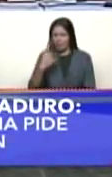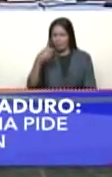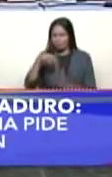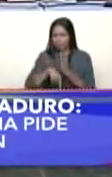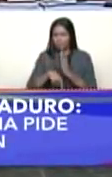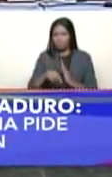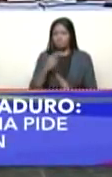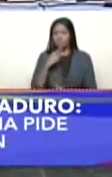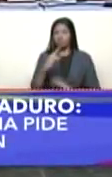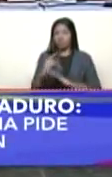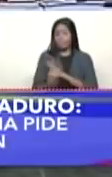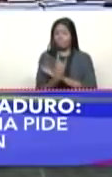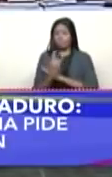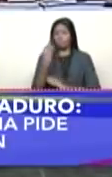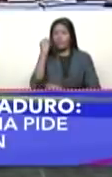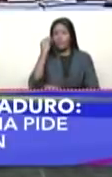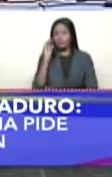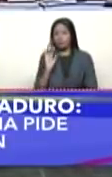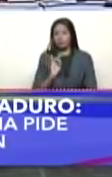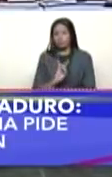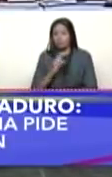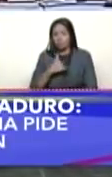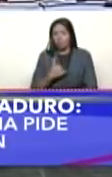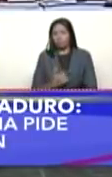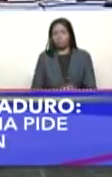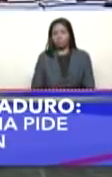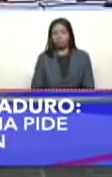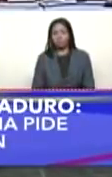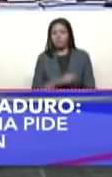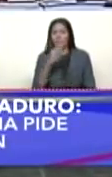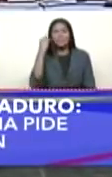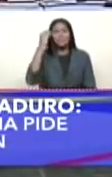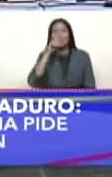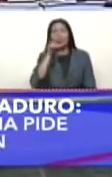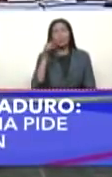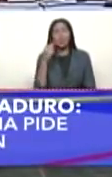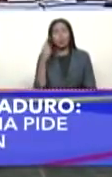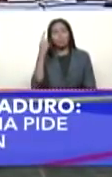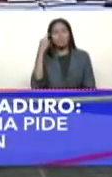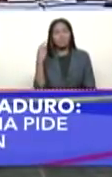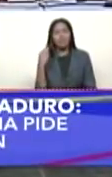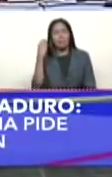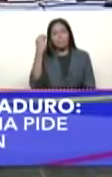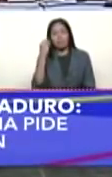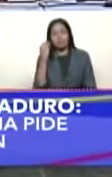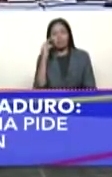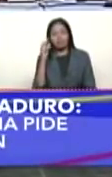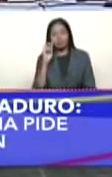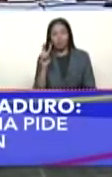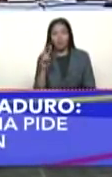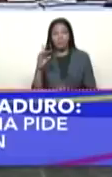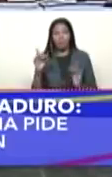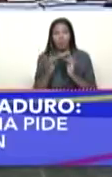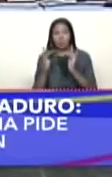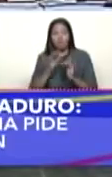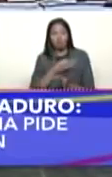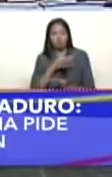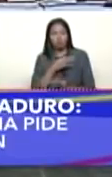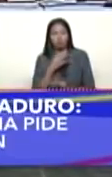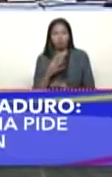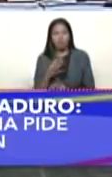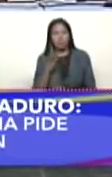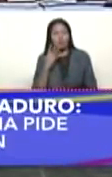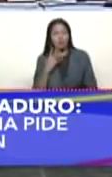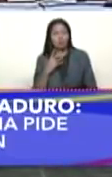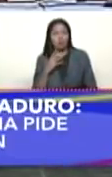Pensarían que es traición, ¿verdad? ¿Qué pensarían si ustedes un día se enteran por las redes sociales que en un país